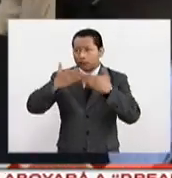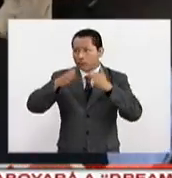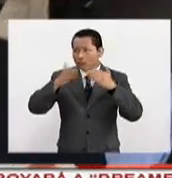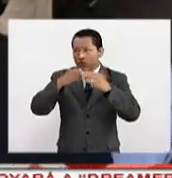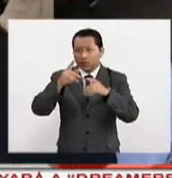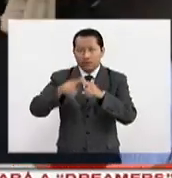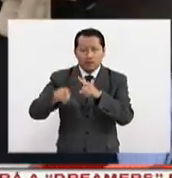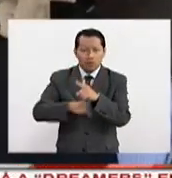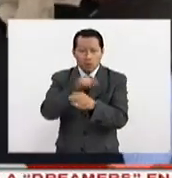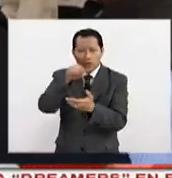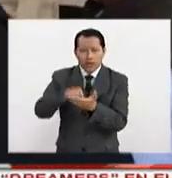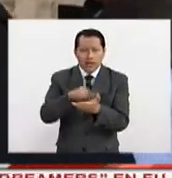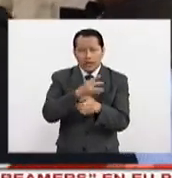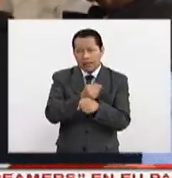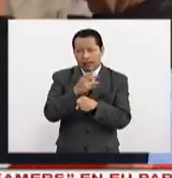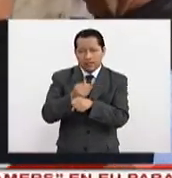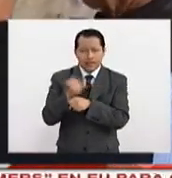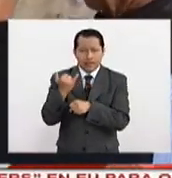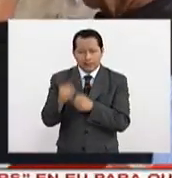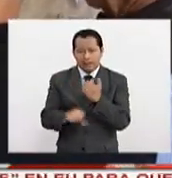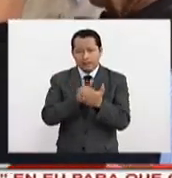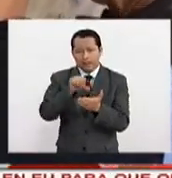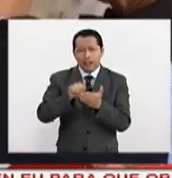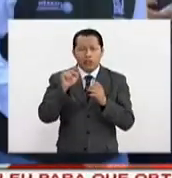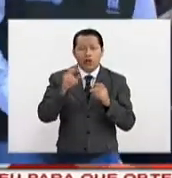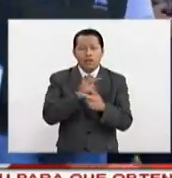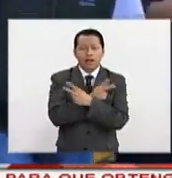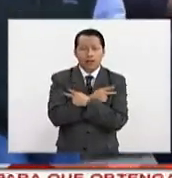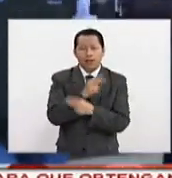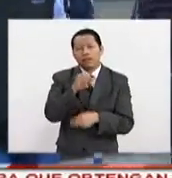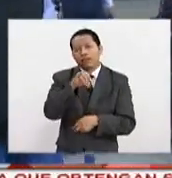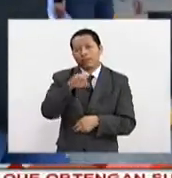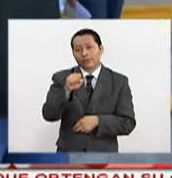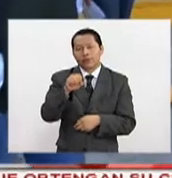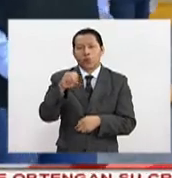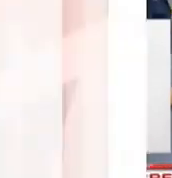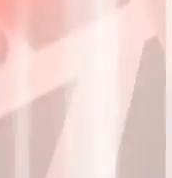infraestructura médica dañada y el centro vacacional IMSS Huaxtepec.